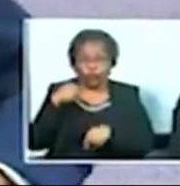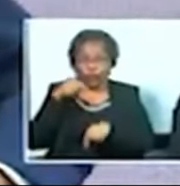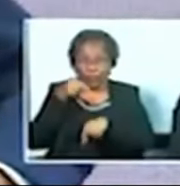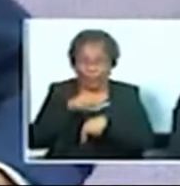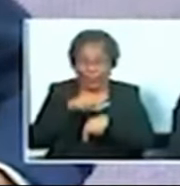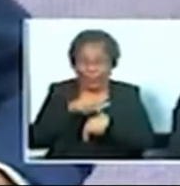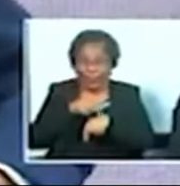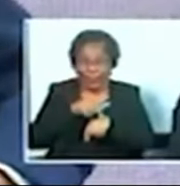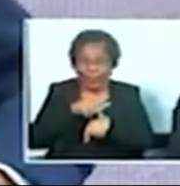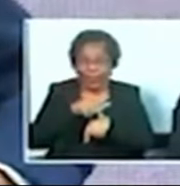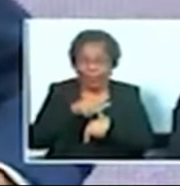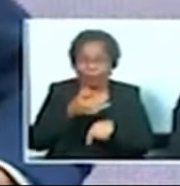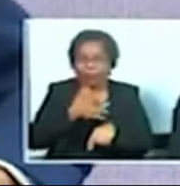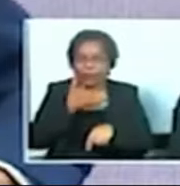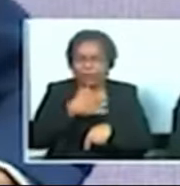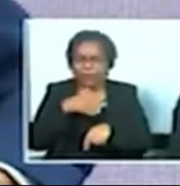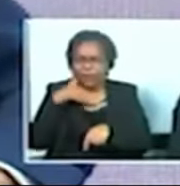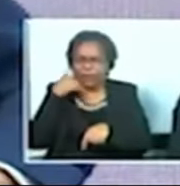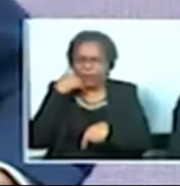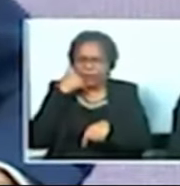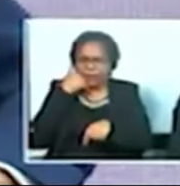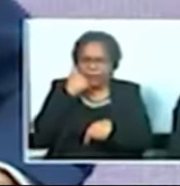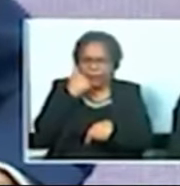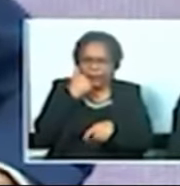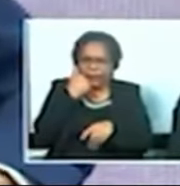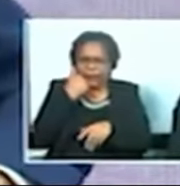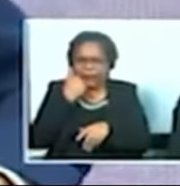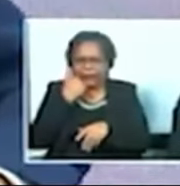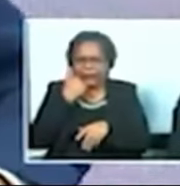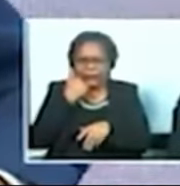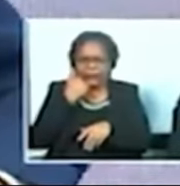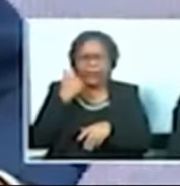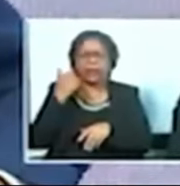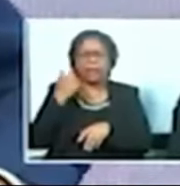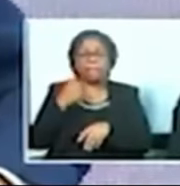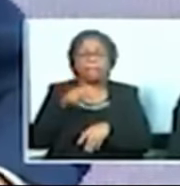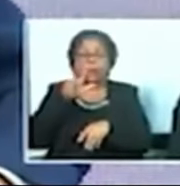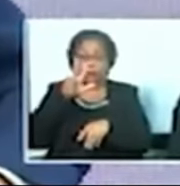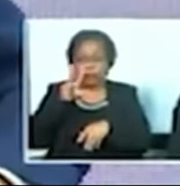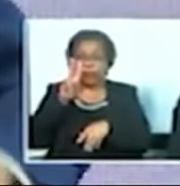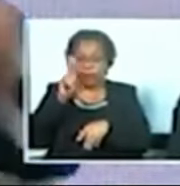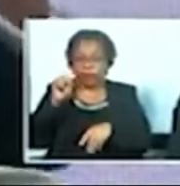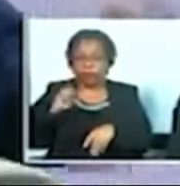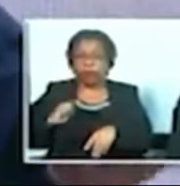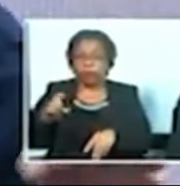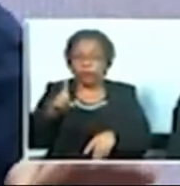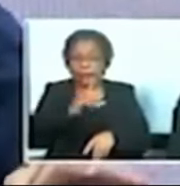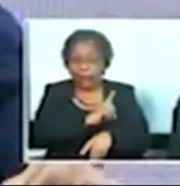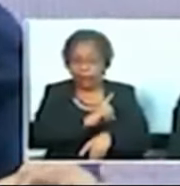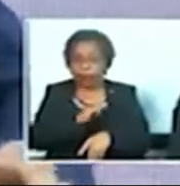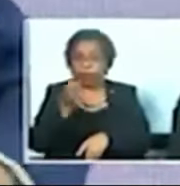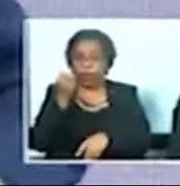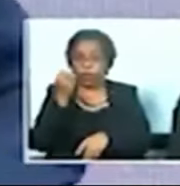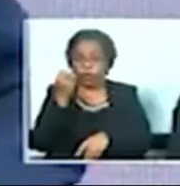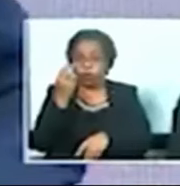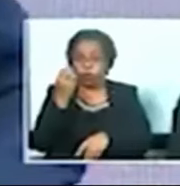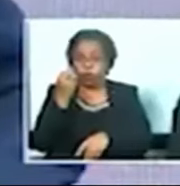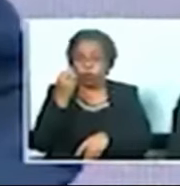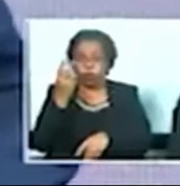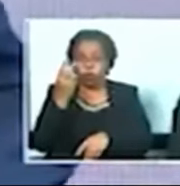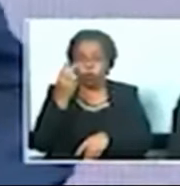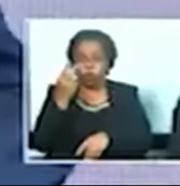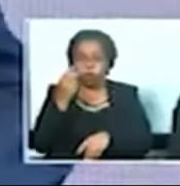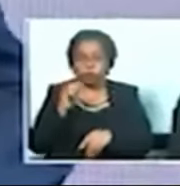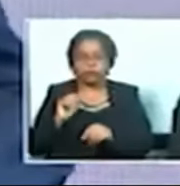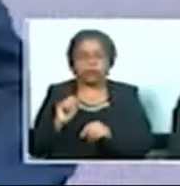los detalles que daba el señor Ricardo de los Santos, que mencionó dentro de los datos presentados en la